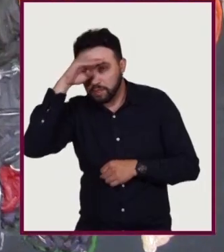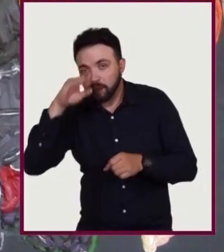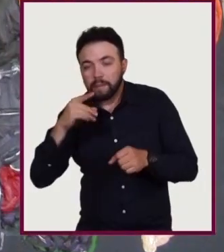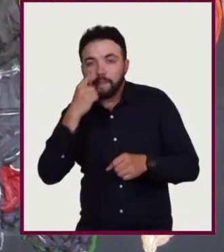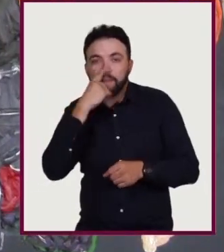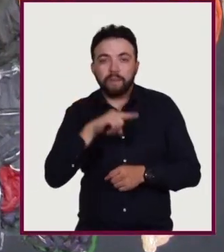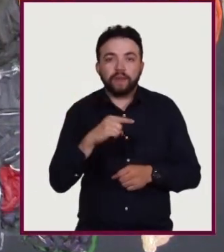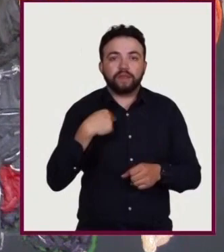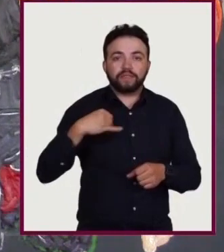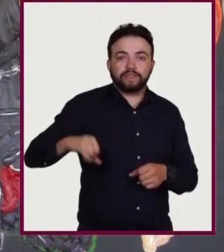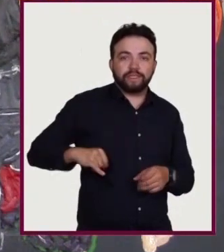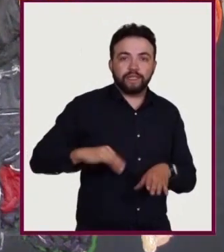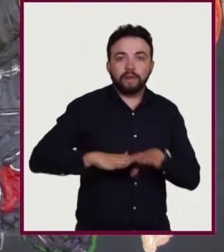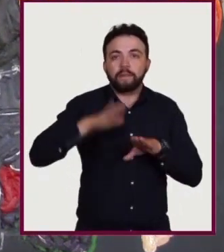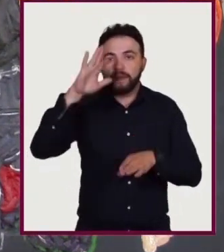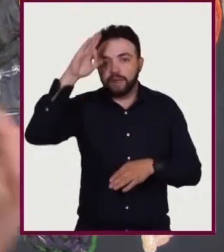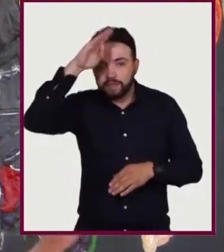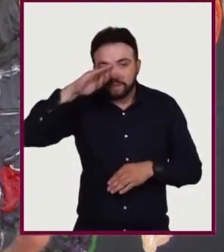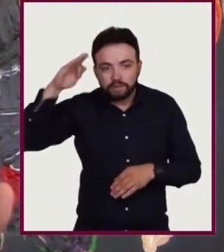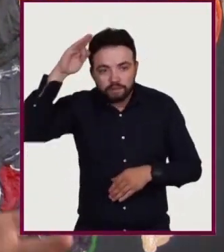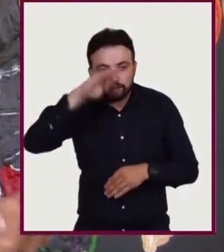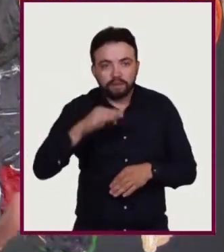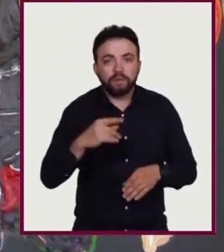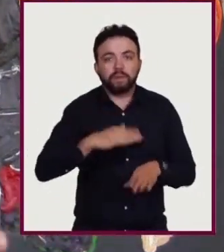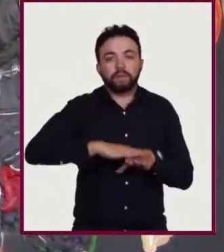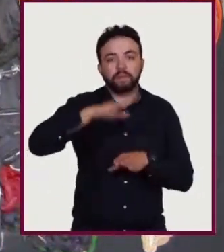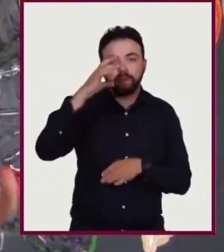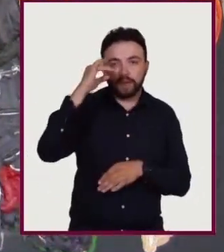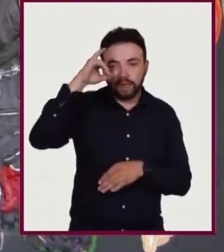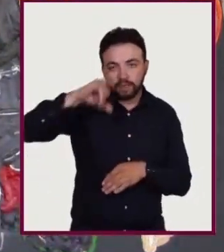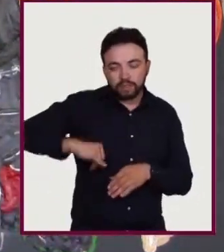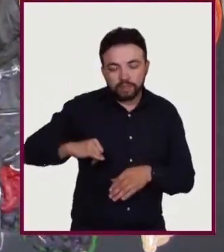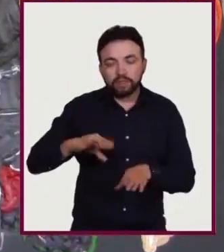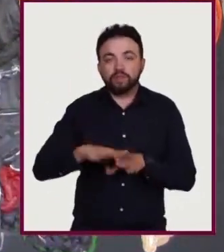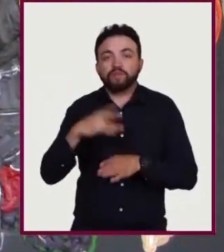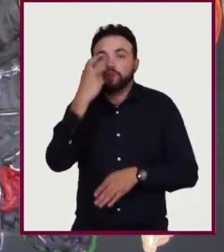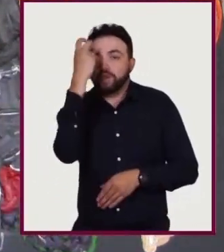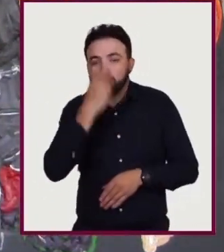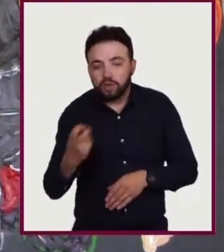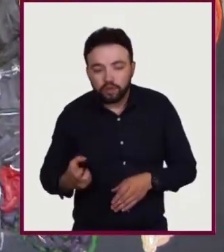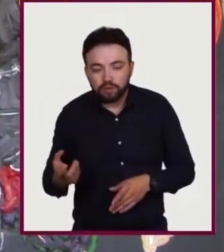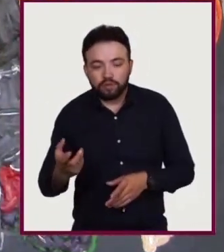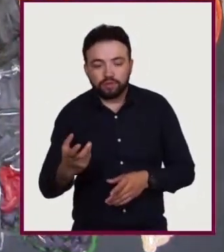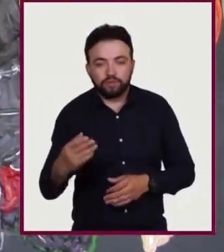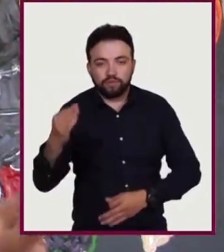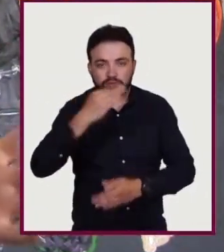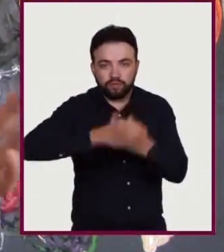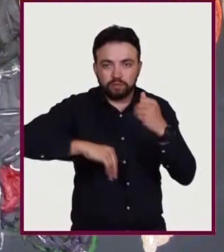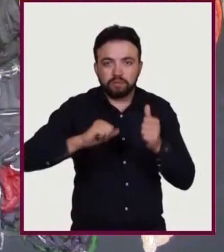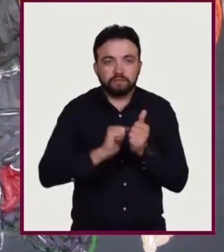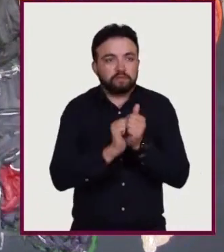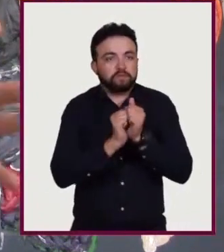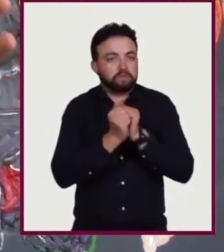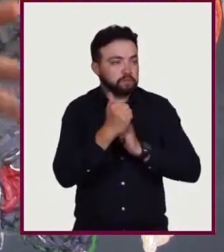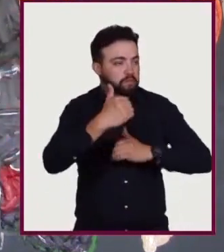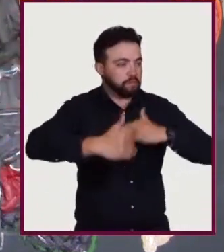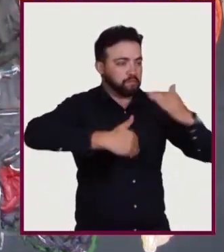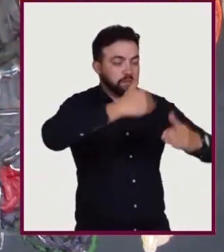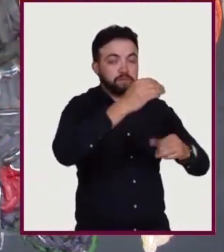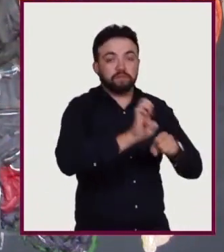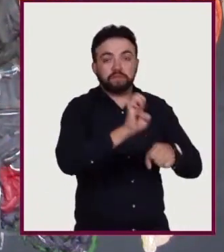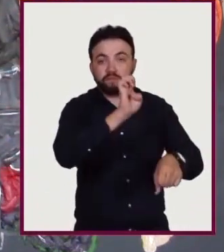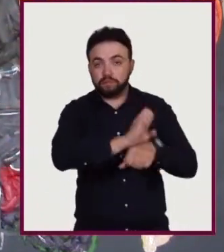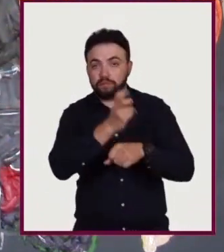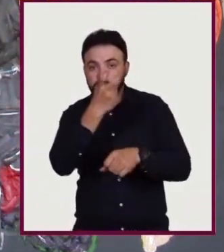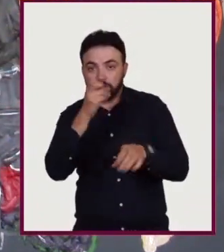filosofía y un interés por el lenguaje, la cultura y las sociedades y cómo estas evolucionan. Y entonces dentro de